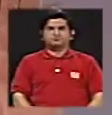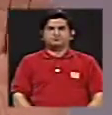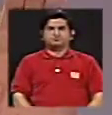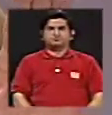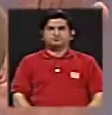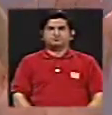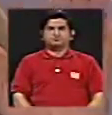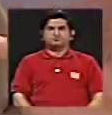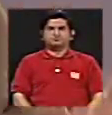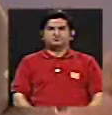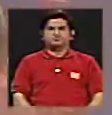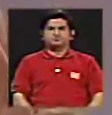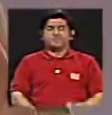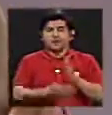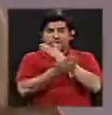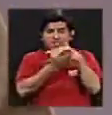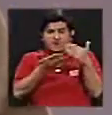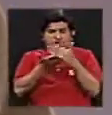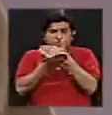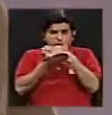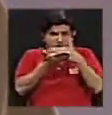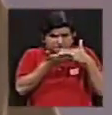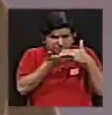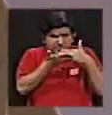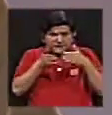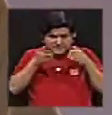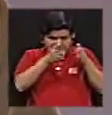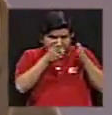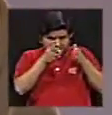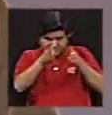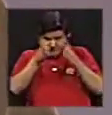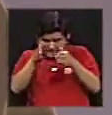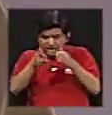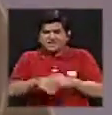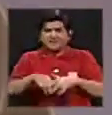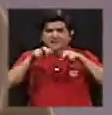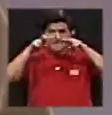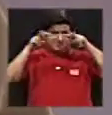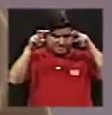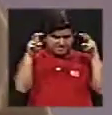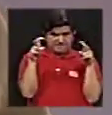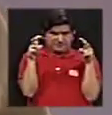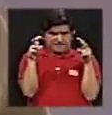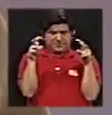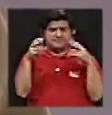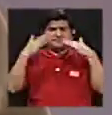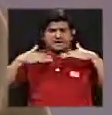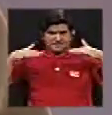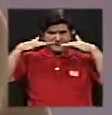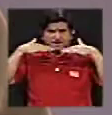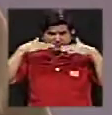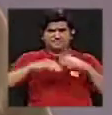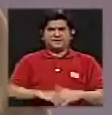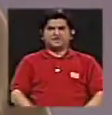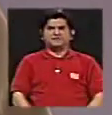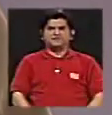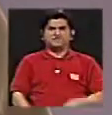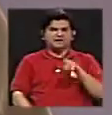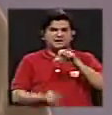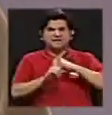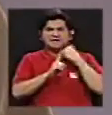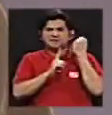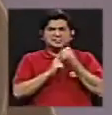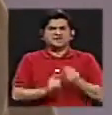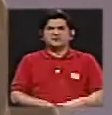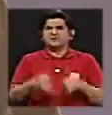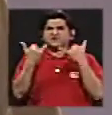para algunos de los tramos de la carretera el tema ambiental estaba